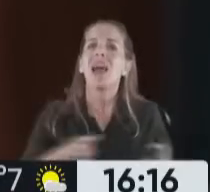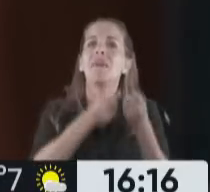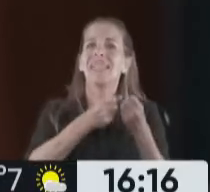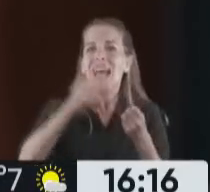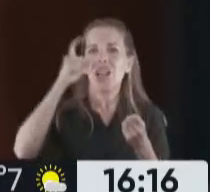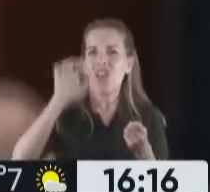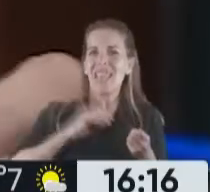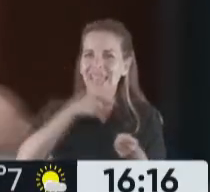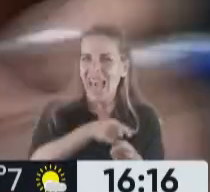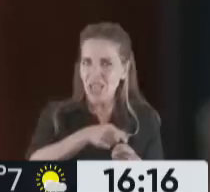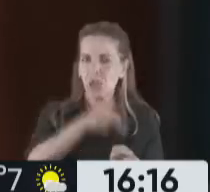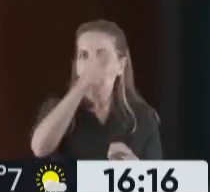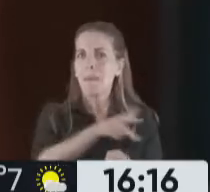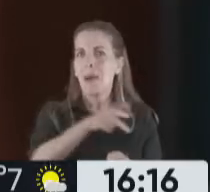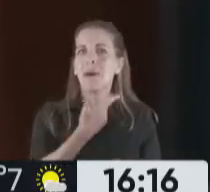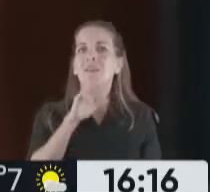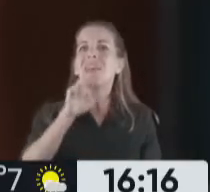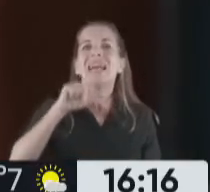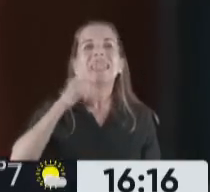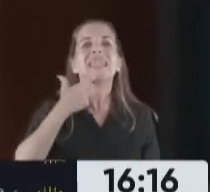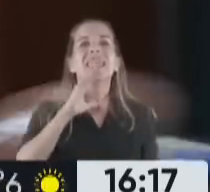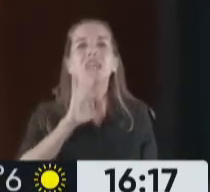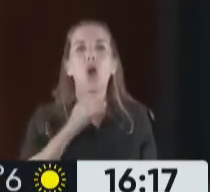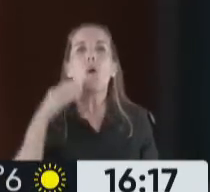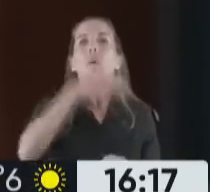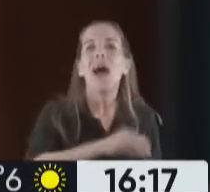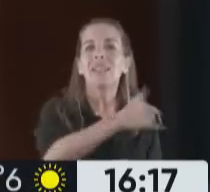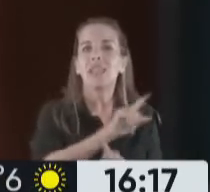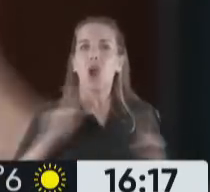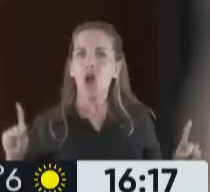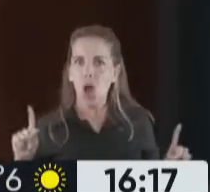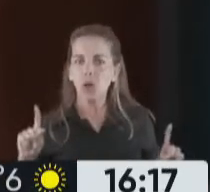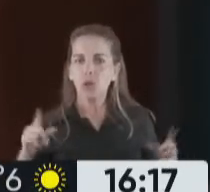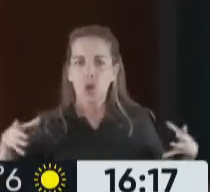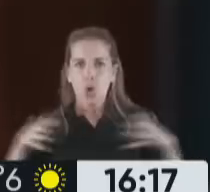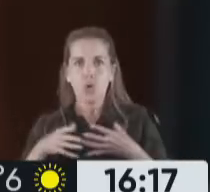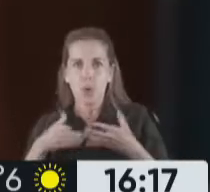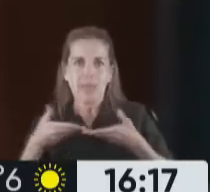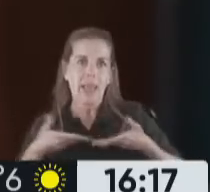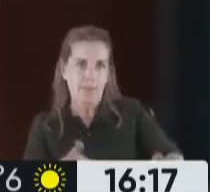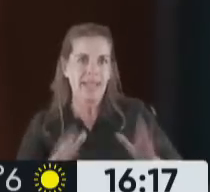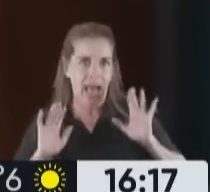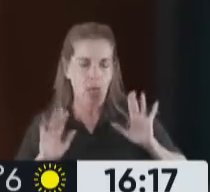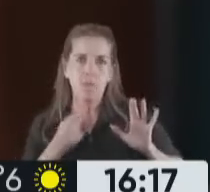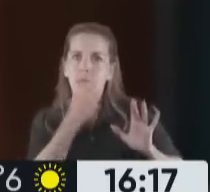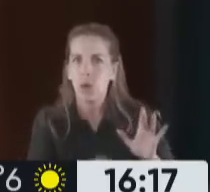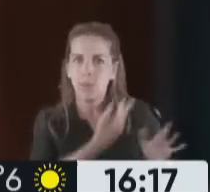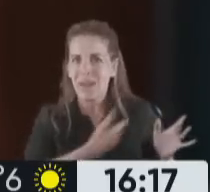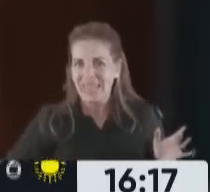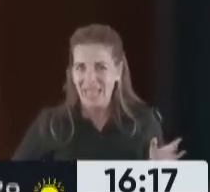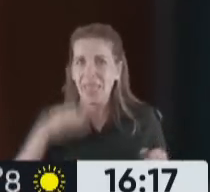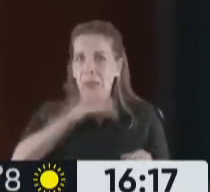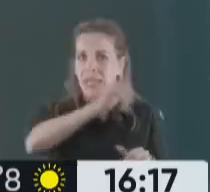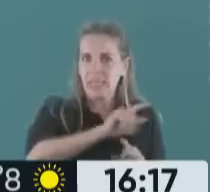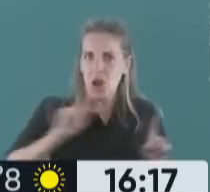Papa Francisco, en la cual están invitados todo el arco opositor y todo el arco político, en realidad. El presidente